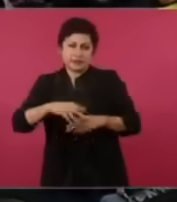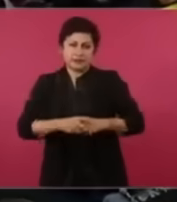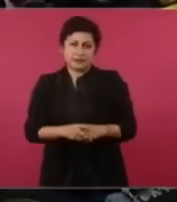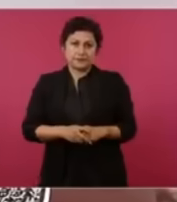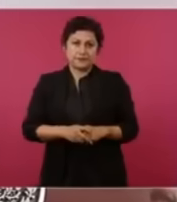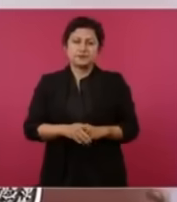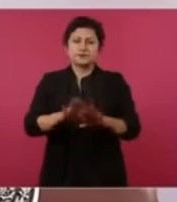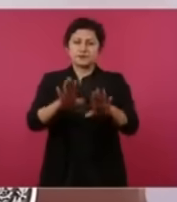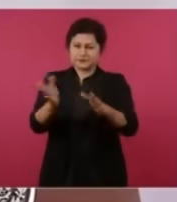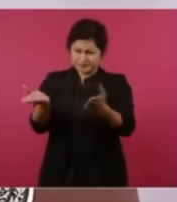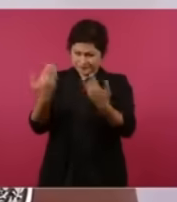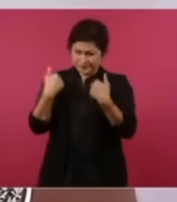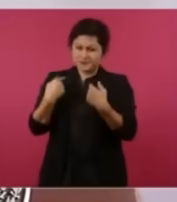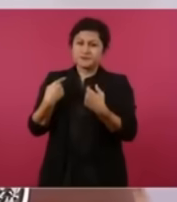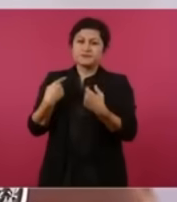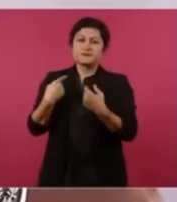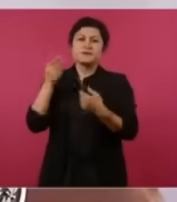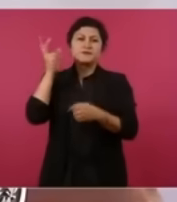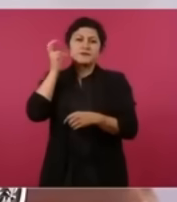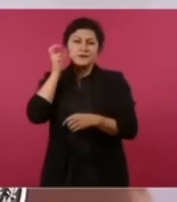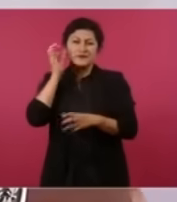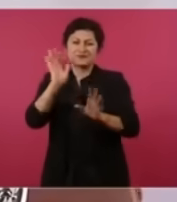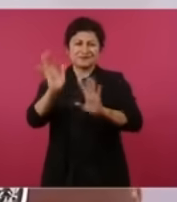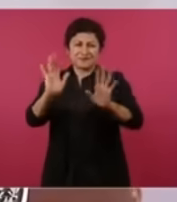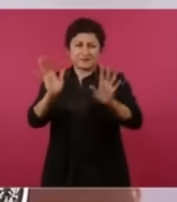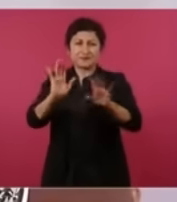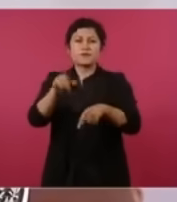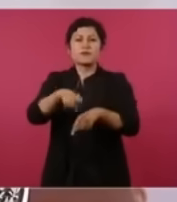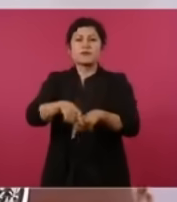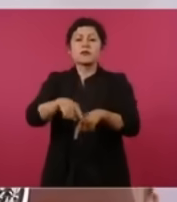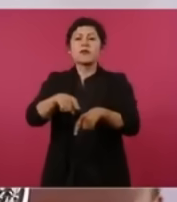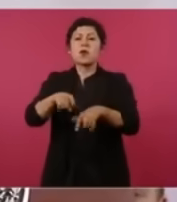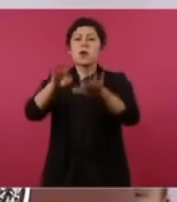no la llamada, el texto,